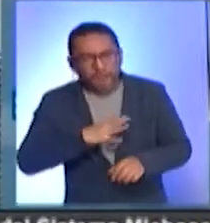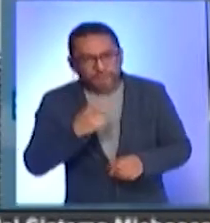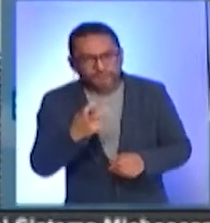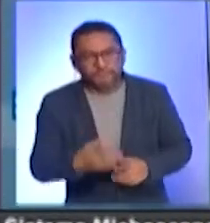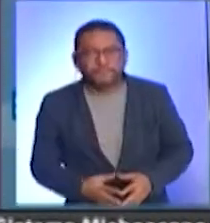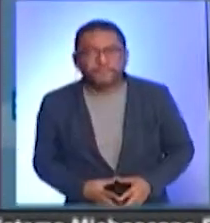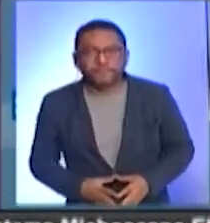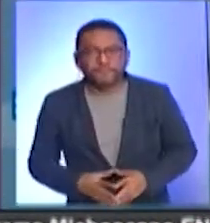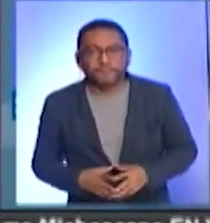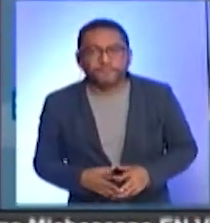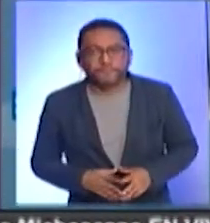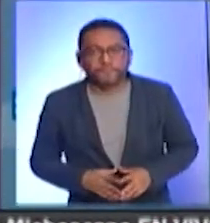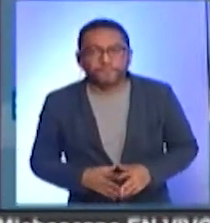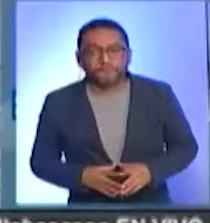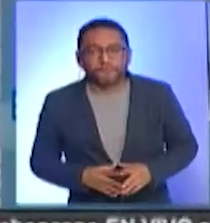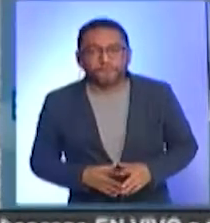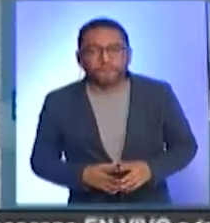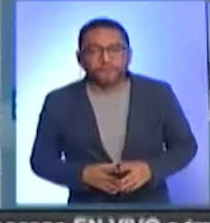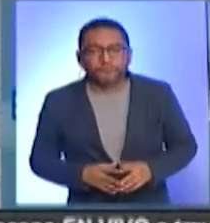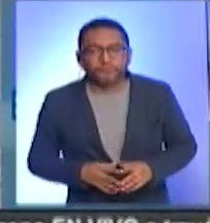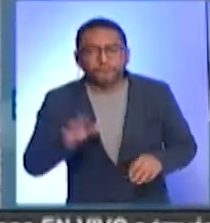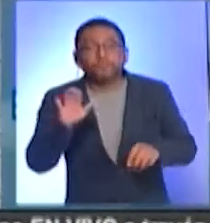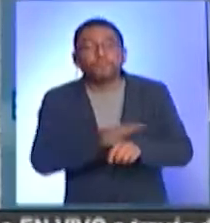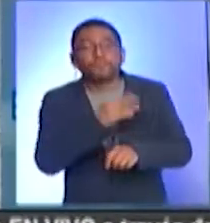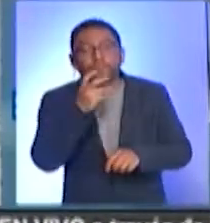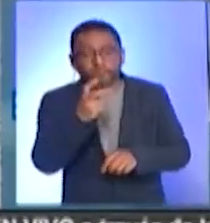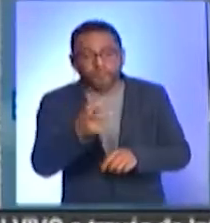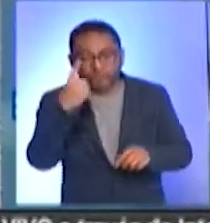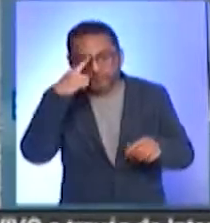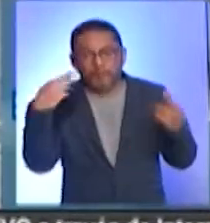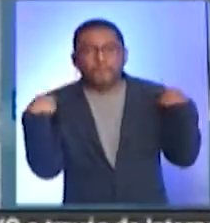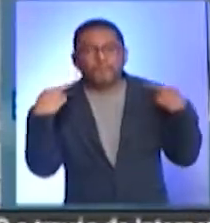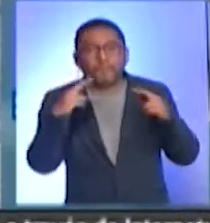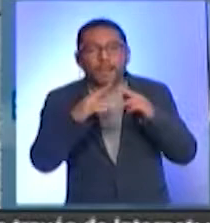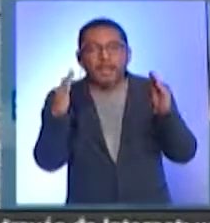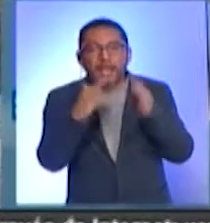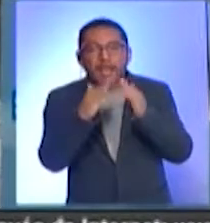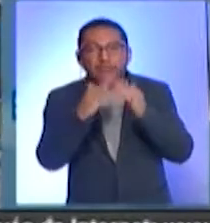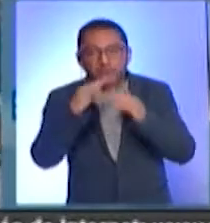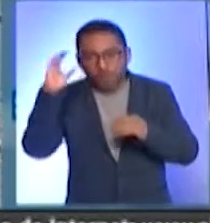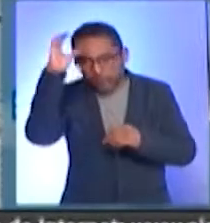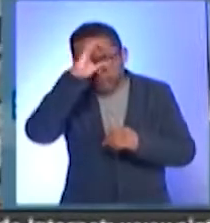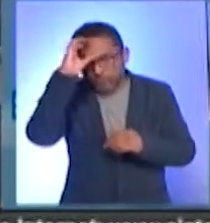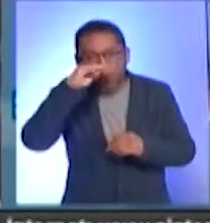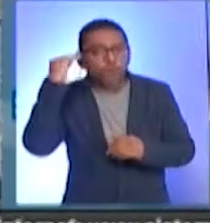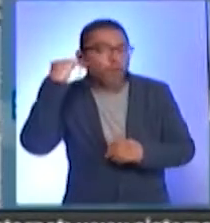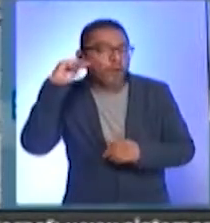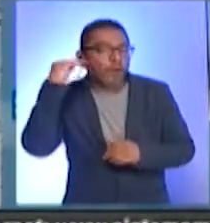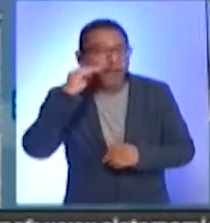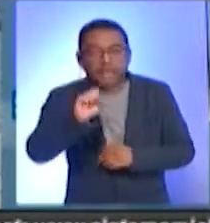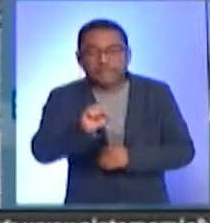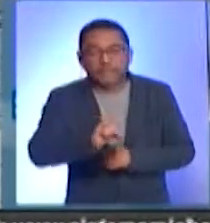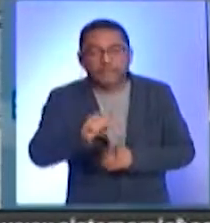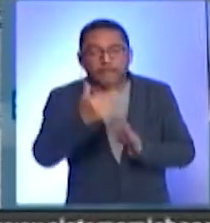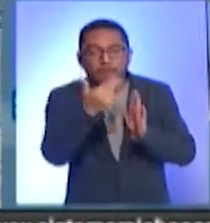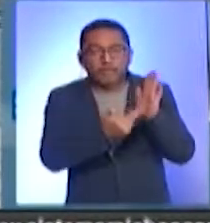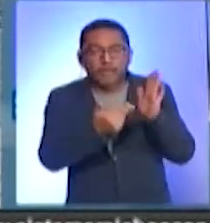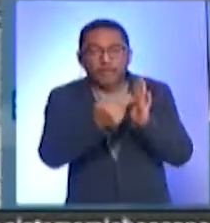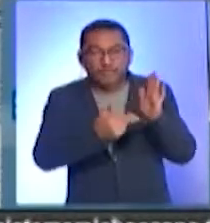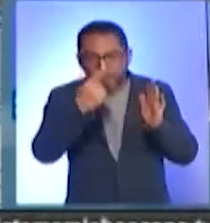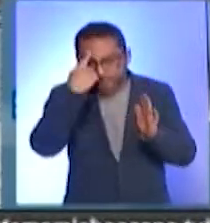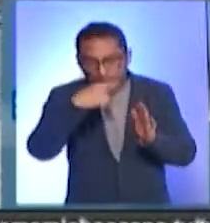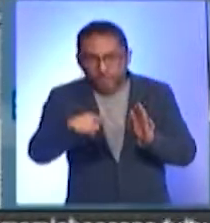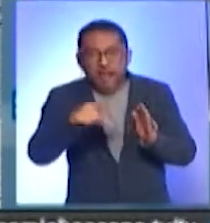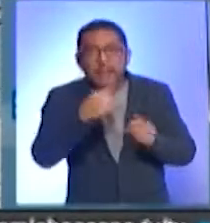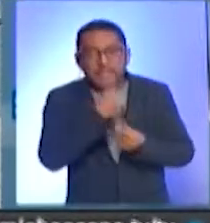optado en el marco de las jornadas de maestros de la casa de la cultura de morelia este sábado se llevará a cabo un taller para el fomento de la